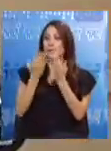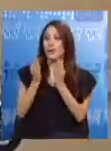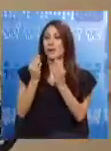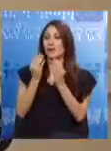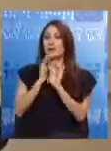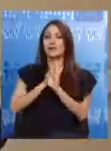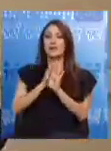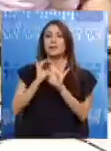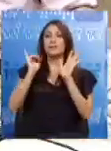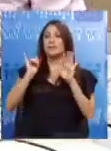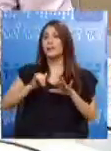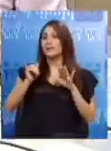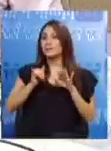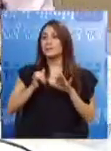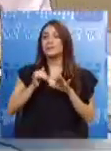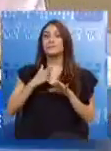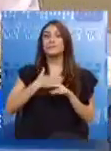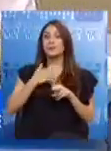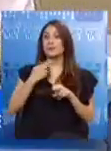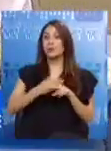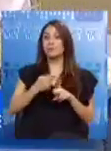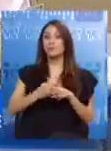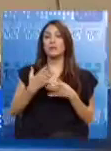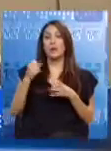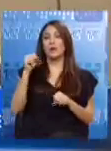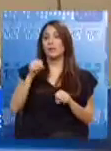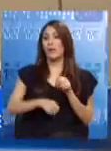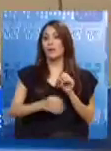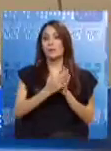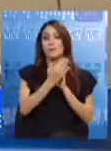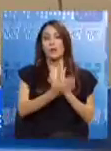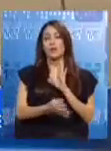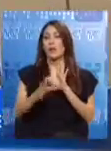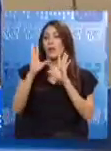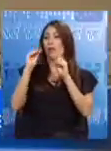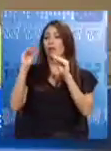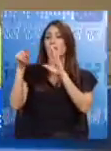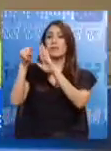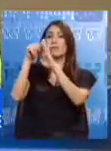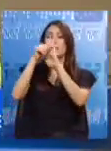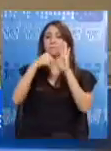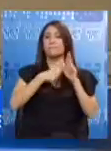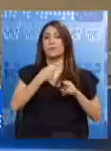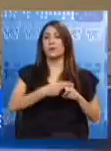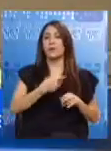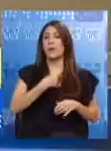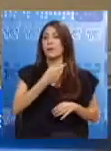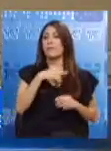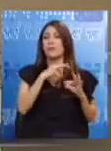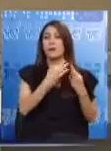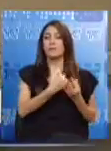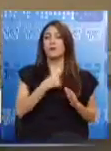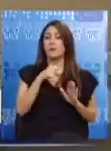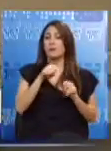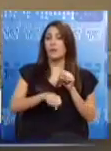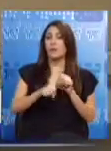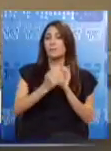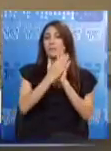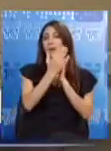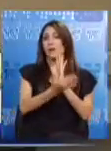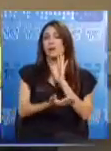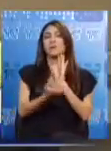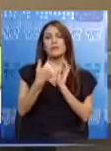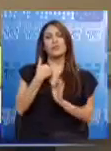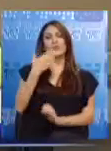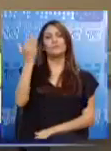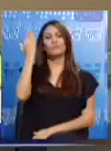desde hace 6 meses su nombre ha tratado de ser mancillado con delitos de corrupción. Como yo ya veía que este era el plan,